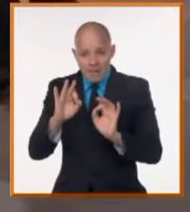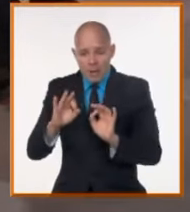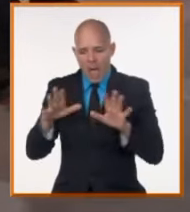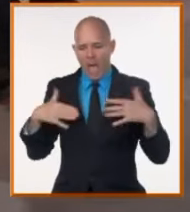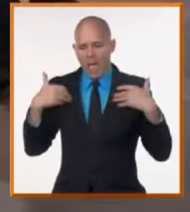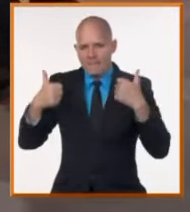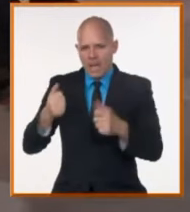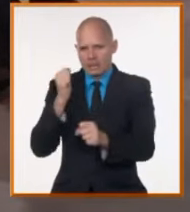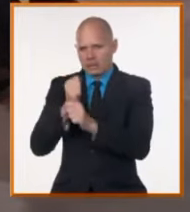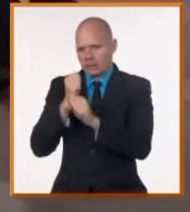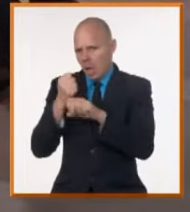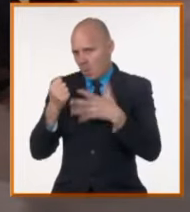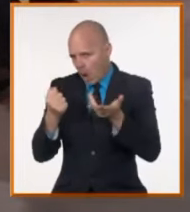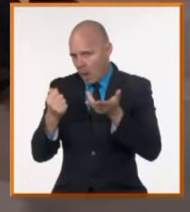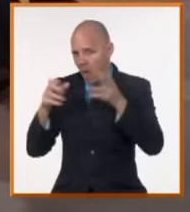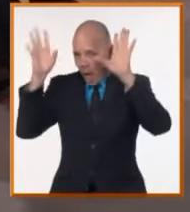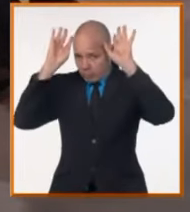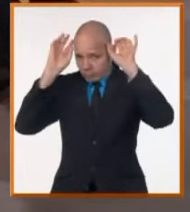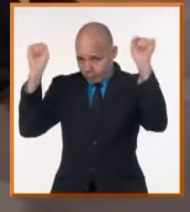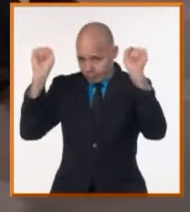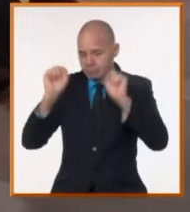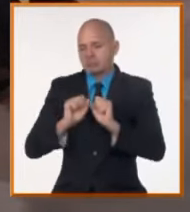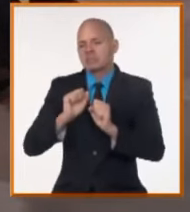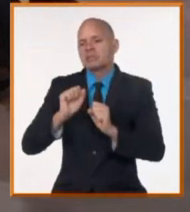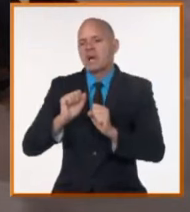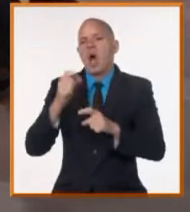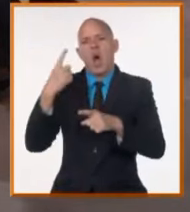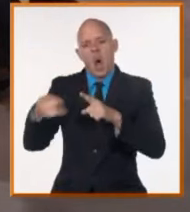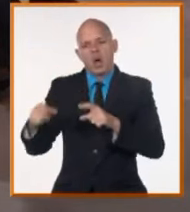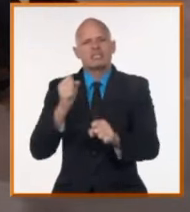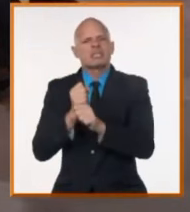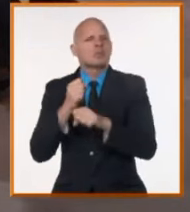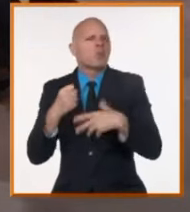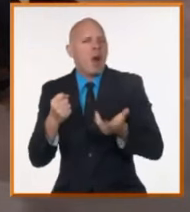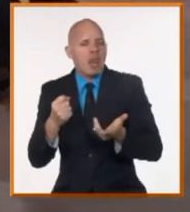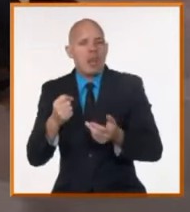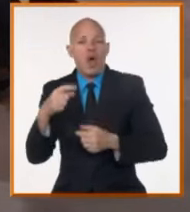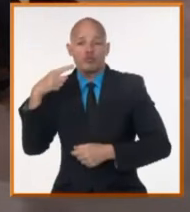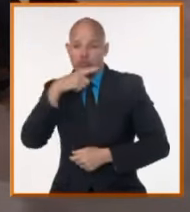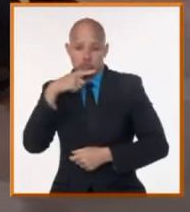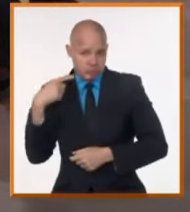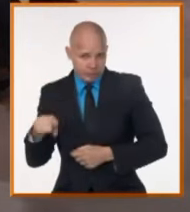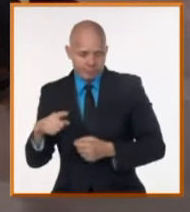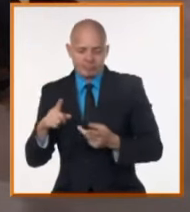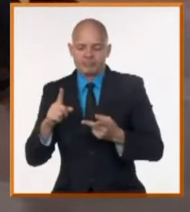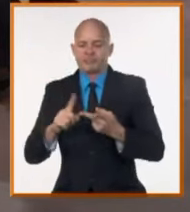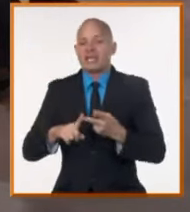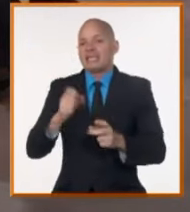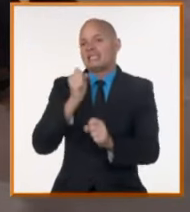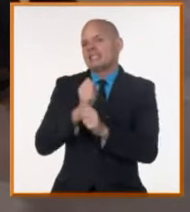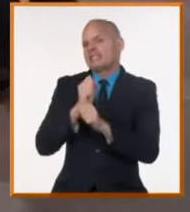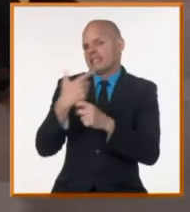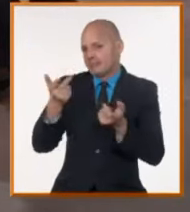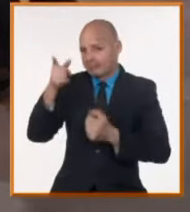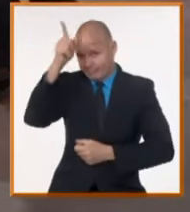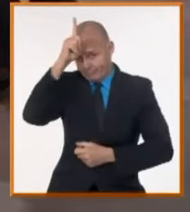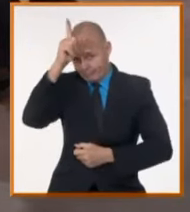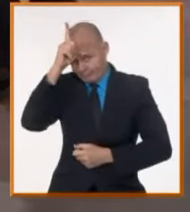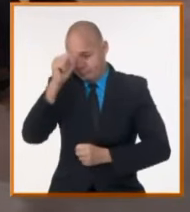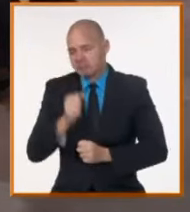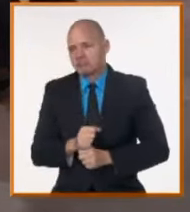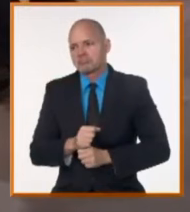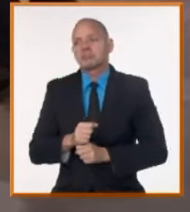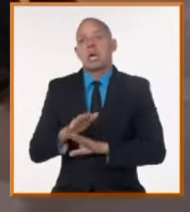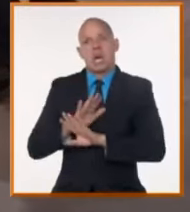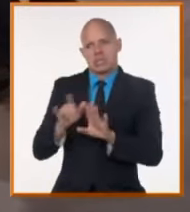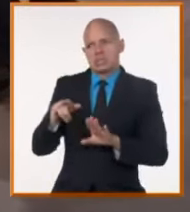en Petrogrado, fue embajador en Berlín. Es el hombre que negocia el Tratado de Gante, con que en 1814 se pone fin